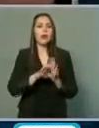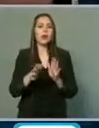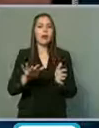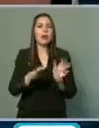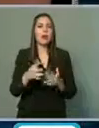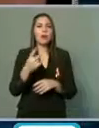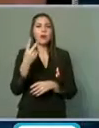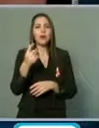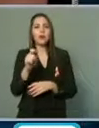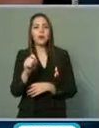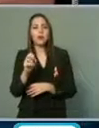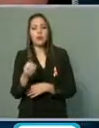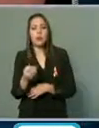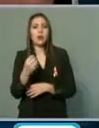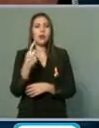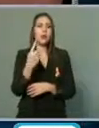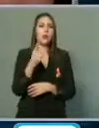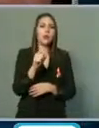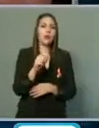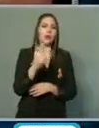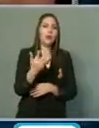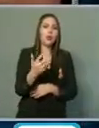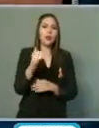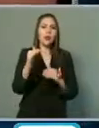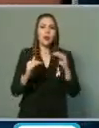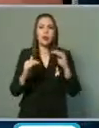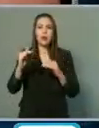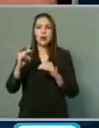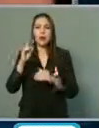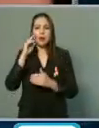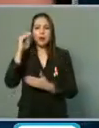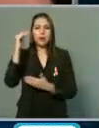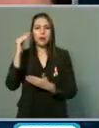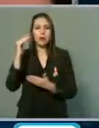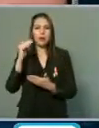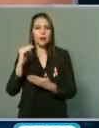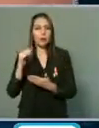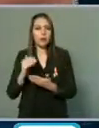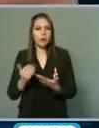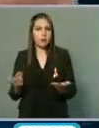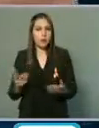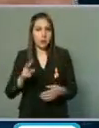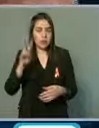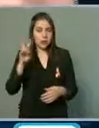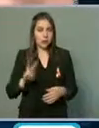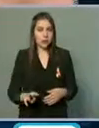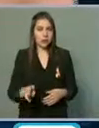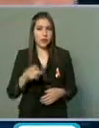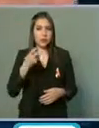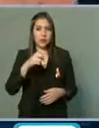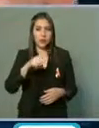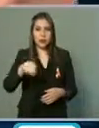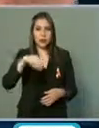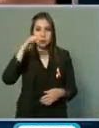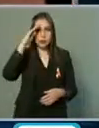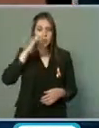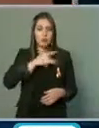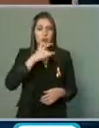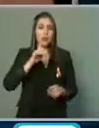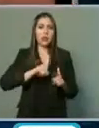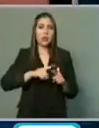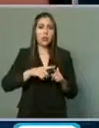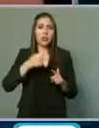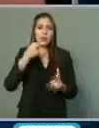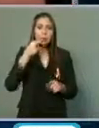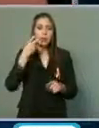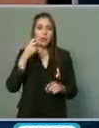del 2.0, 1.5 y así lo ibas bajando. ¿Realmente estaban conscientes quien lo producía o quien lo